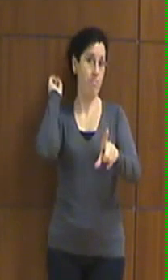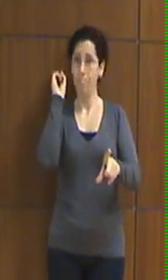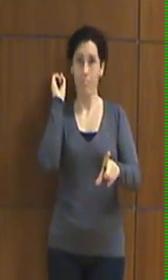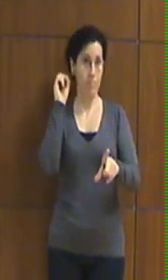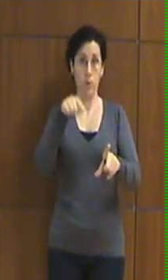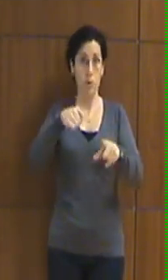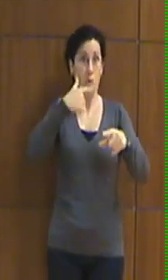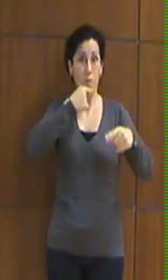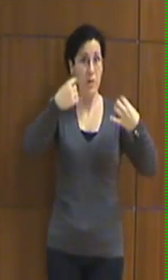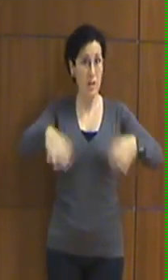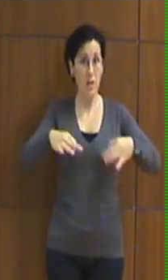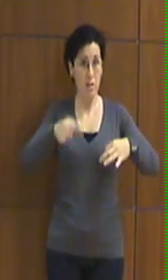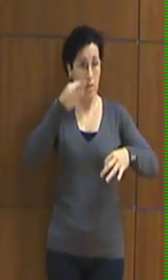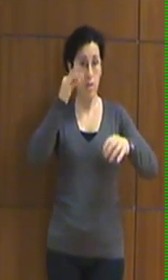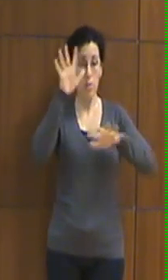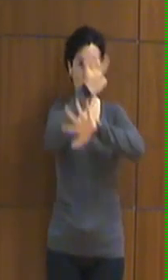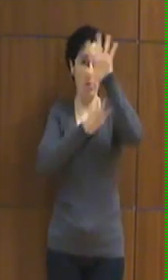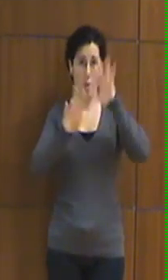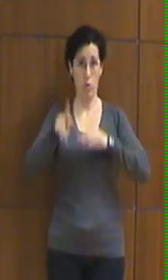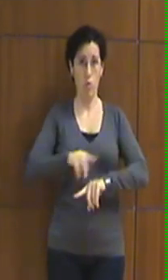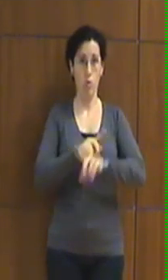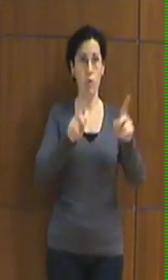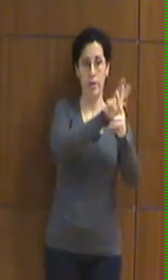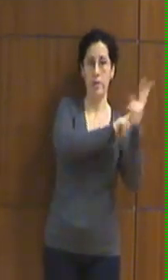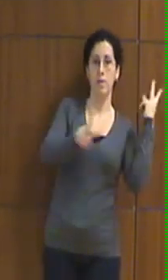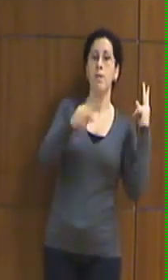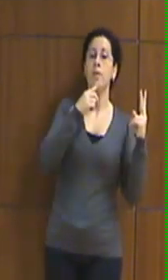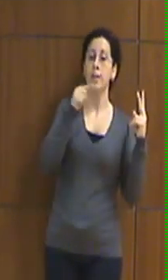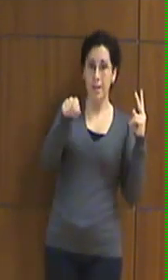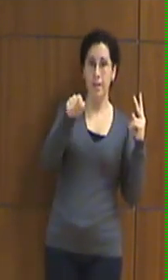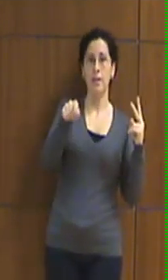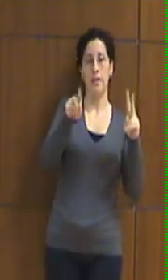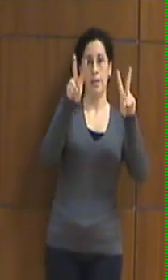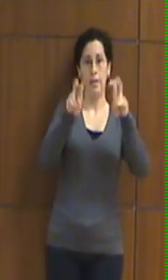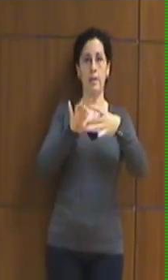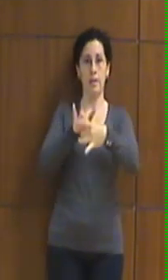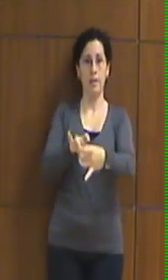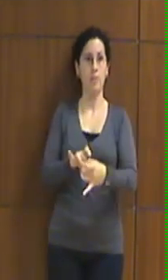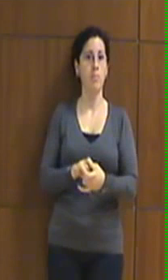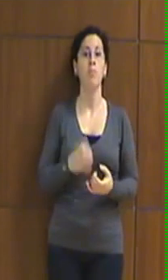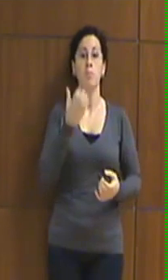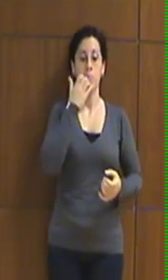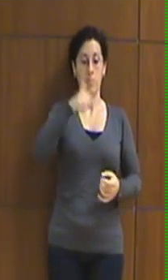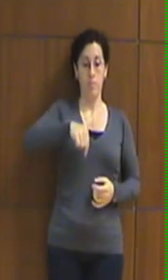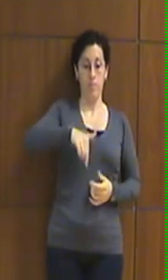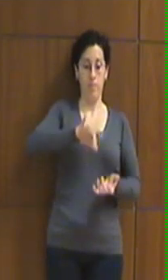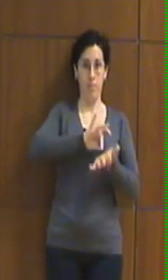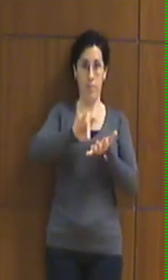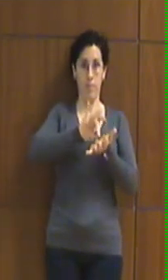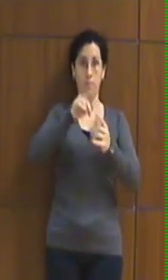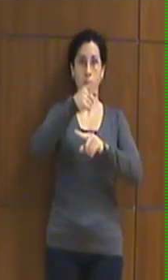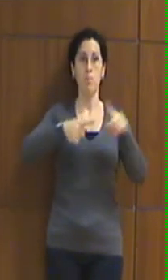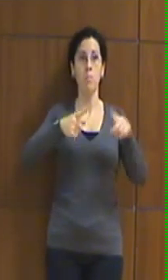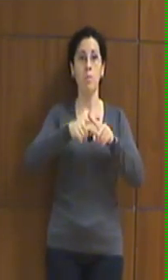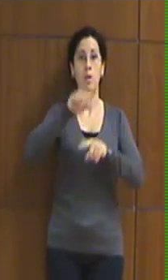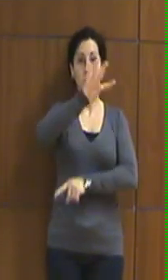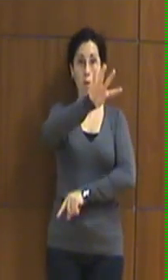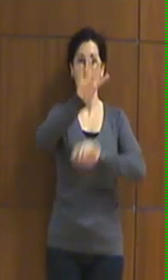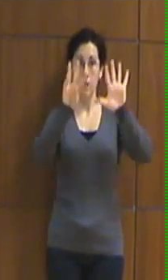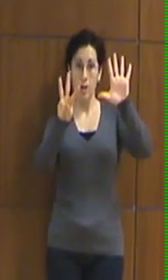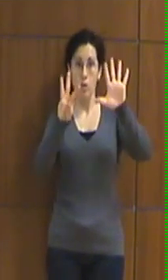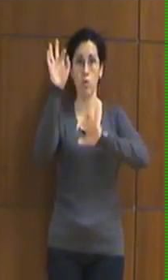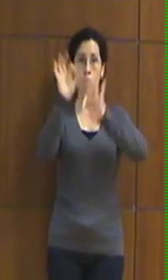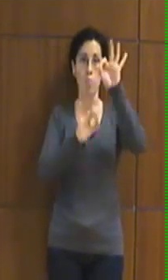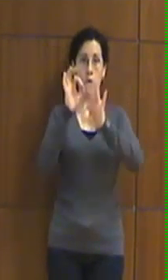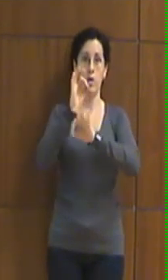que... Sí. Esa es la pregunta. A ver, en esta empresa, en Serimedia, el 48% de los trabajadores